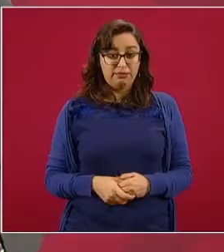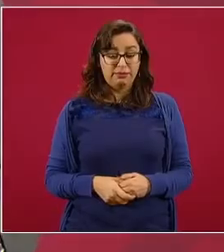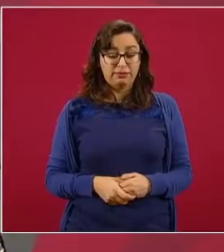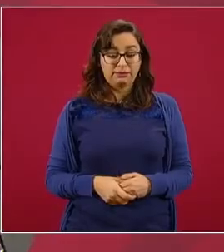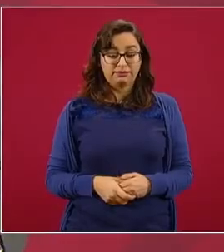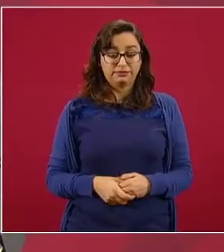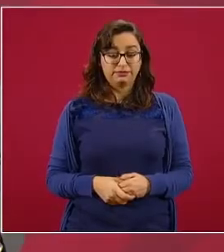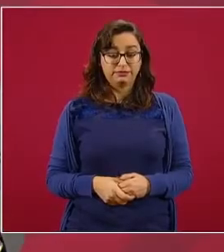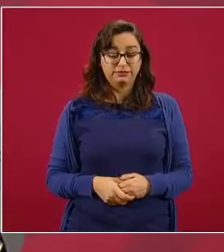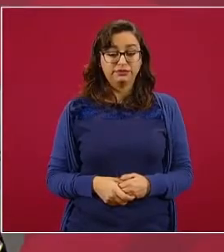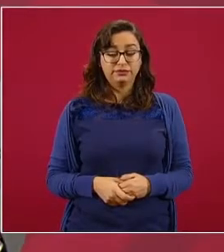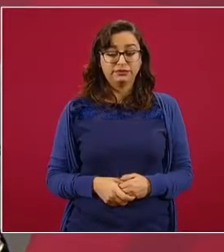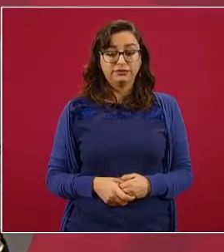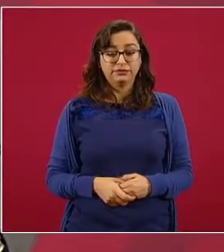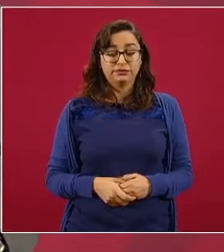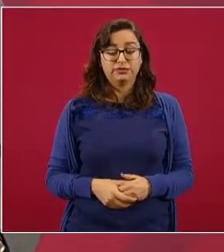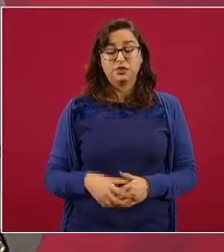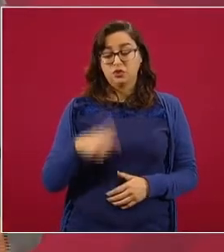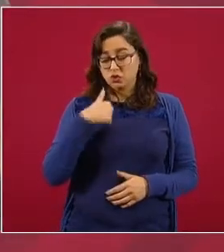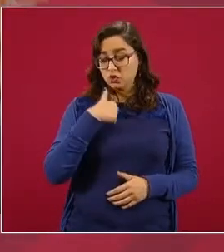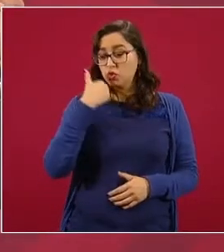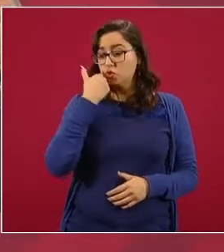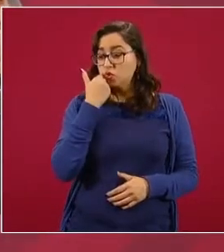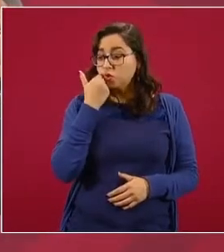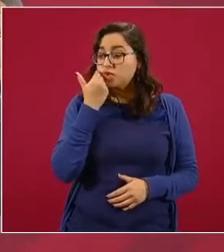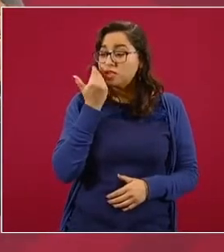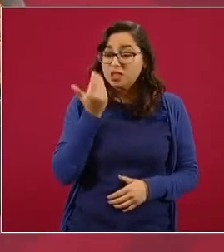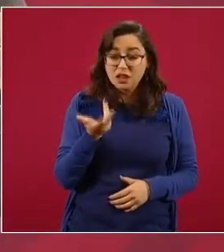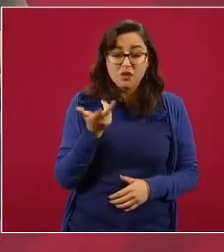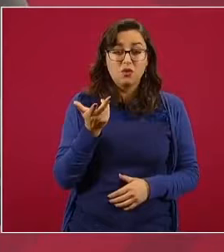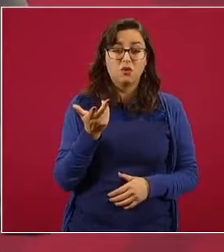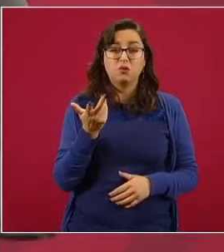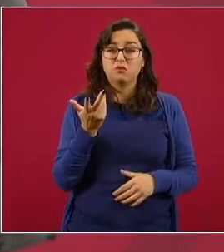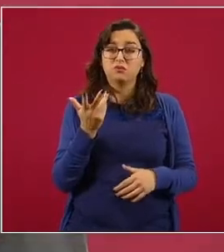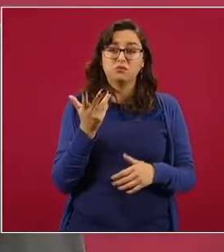porque ya lo he dicho creo que 2 veces,